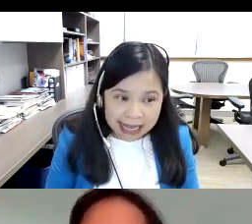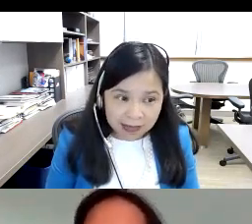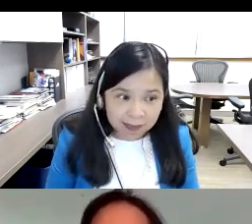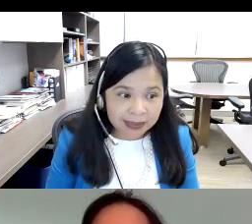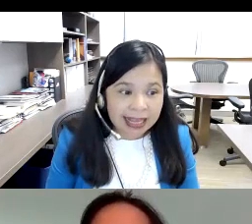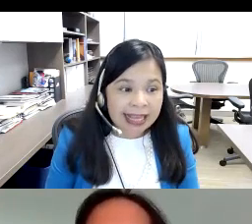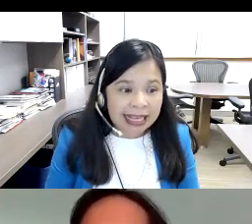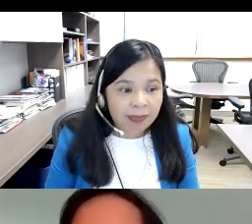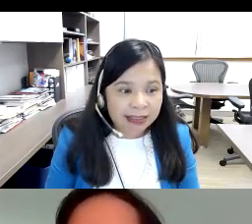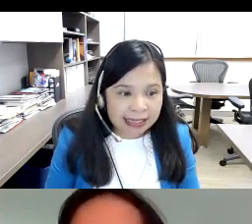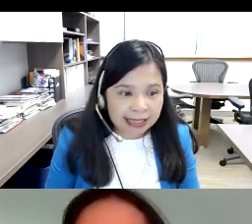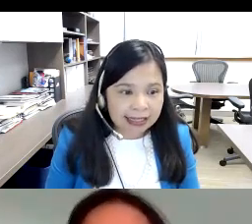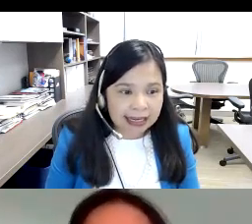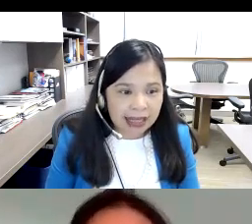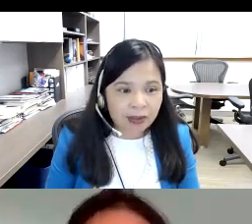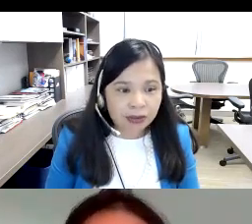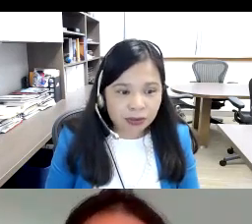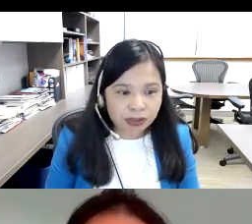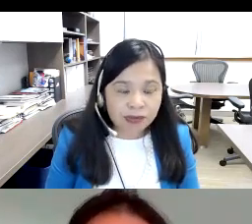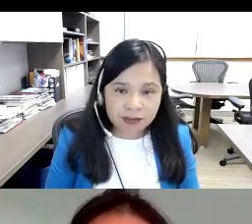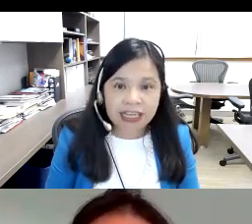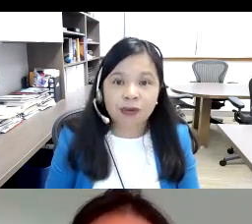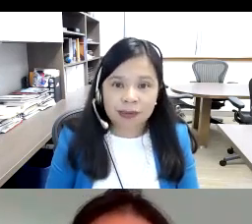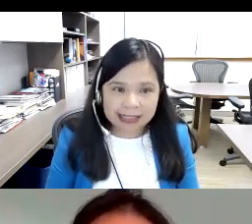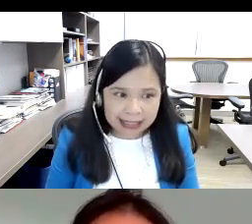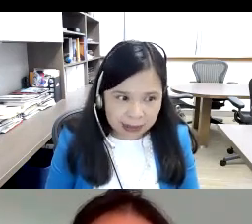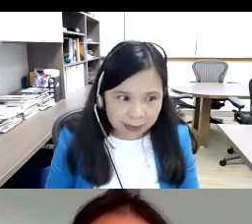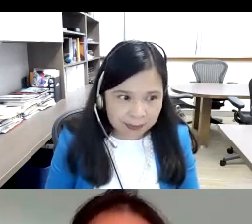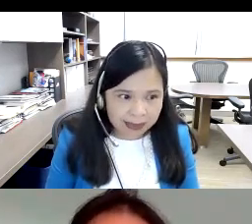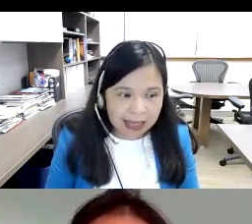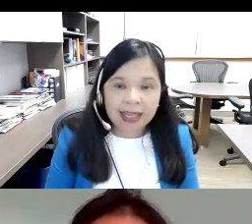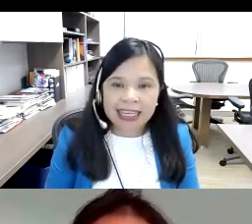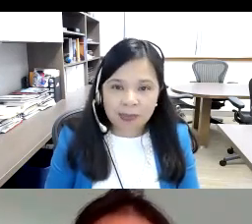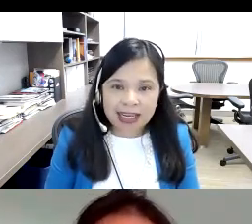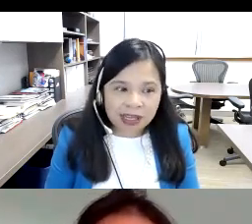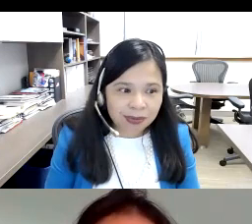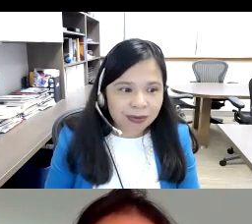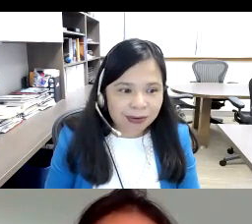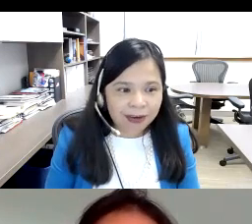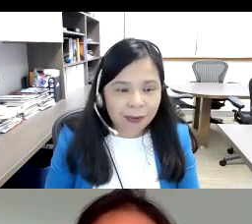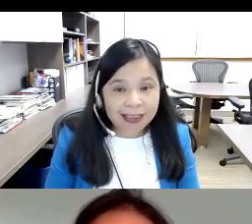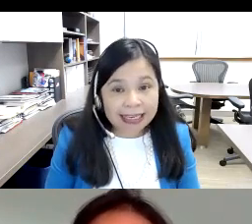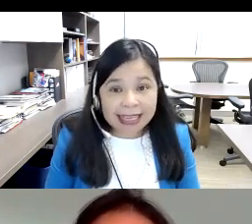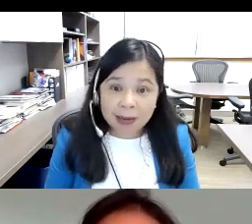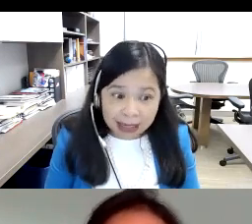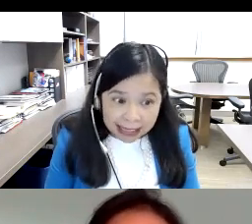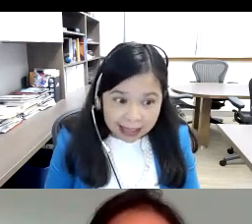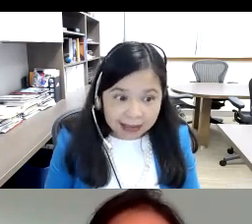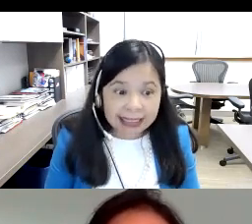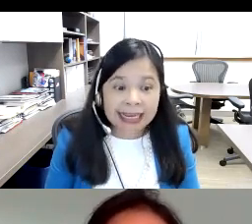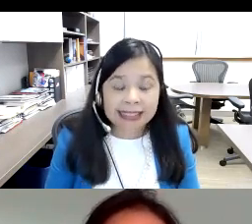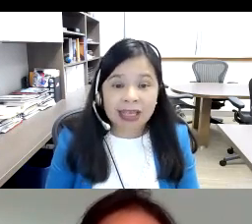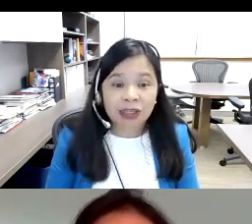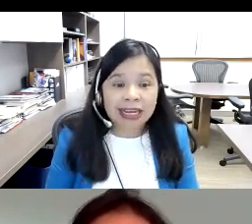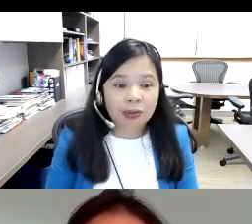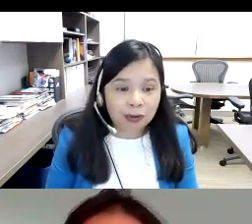Universidad de Miami y parte del Secretariado del Consorcio Hemisférico Universitario. Es para mí un honor hoy darles la bienvenida